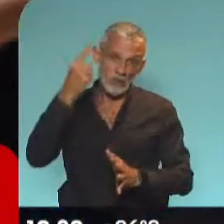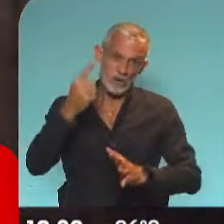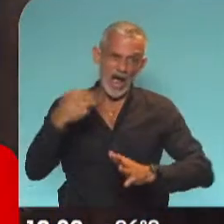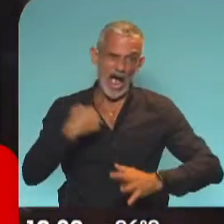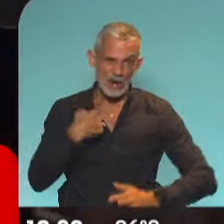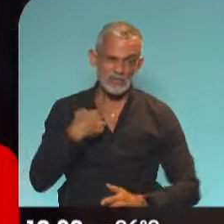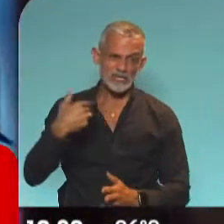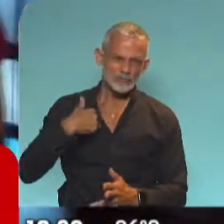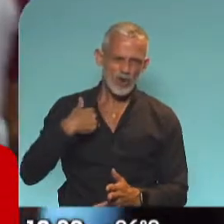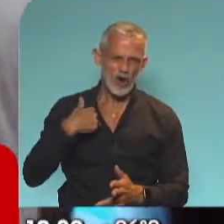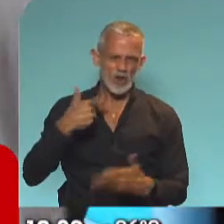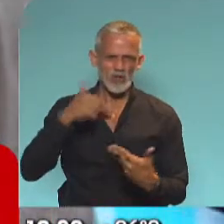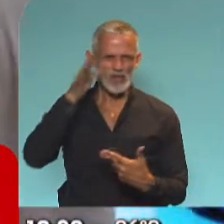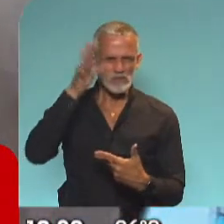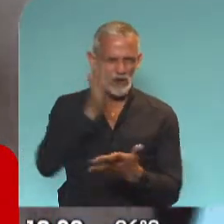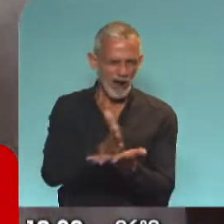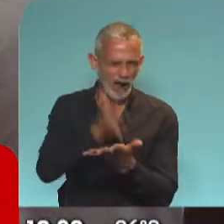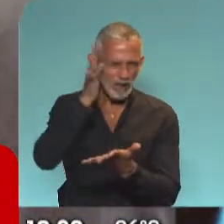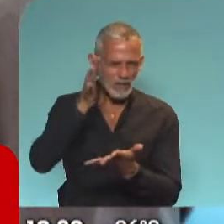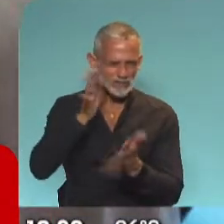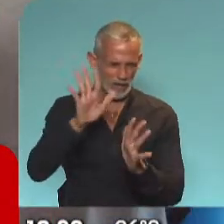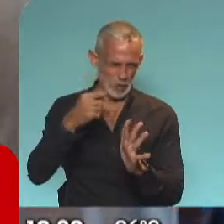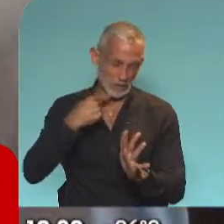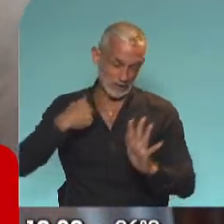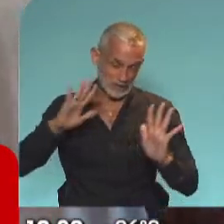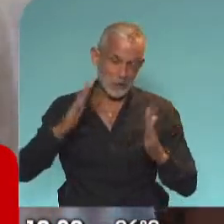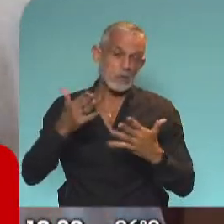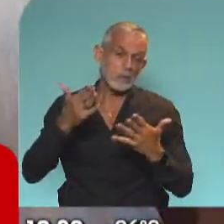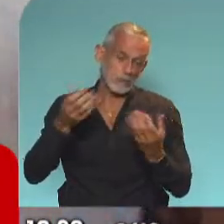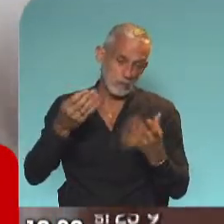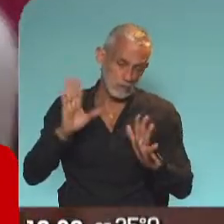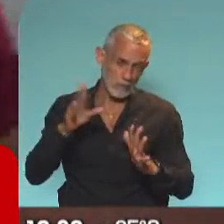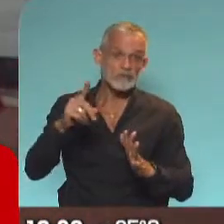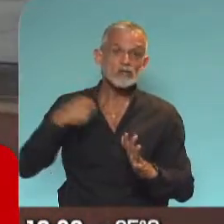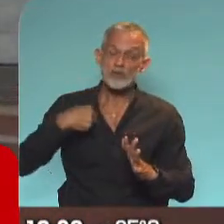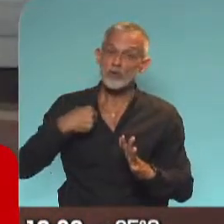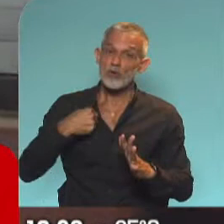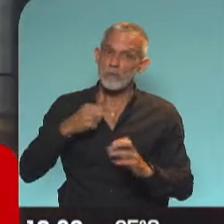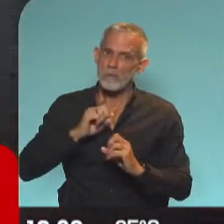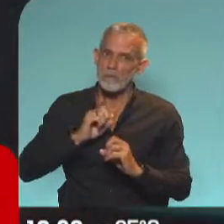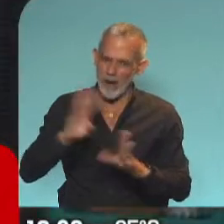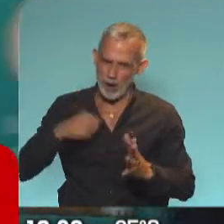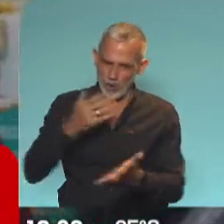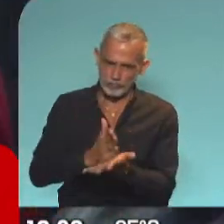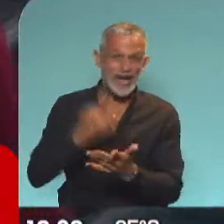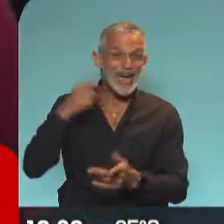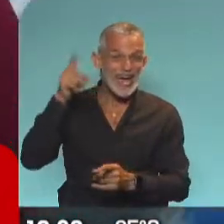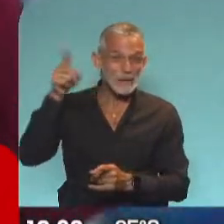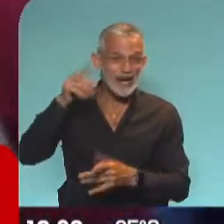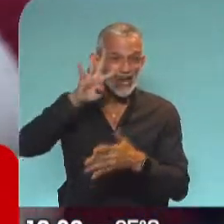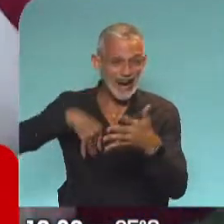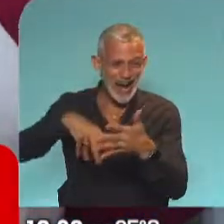mí de que soy demasiado estricto. Yo sería mucho más estricto. Fíjese que en España,